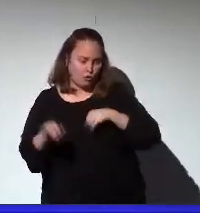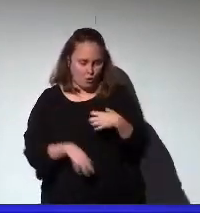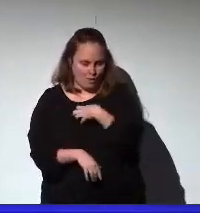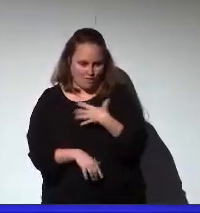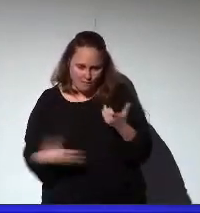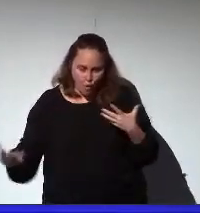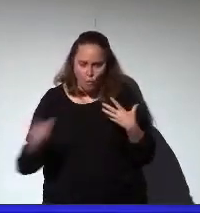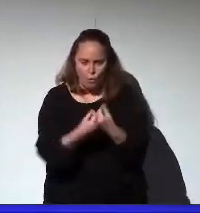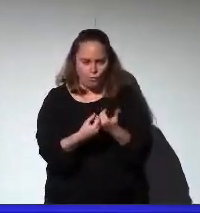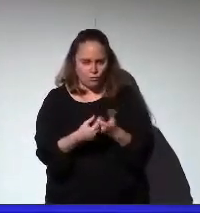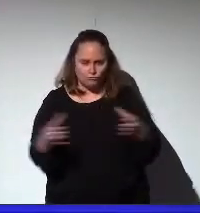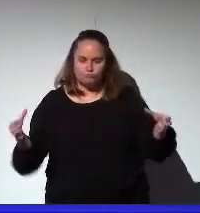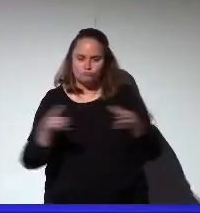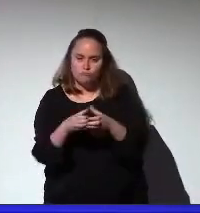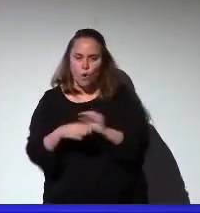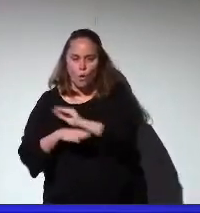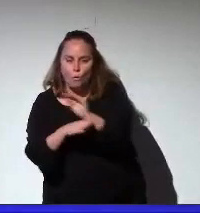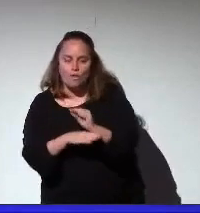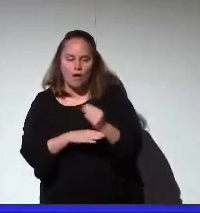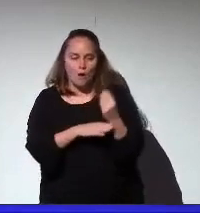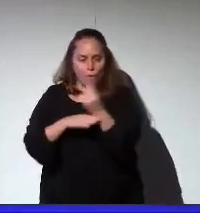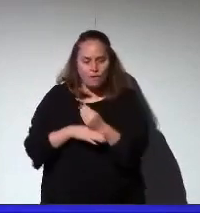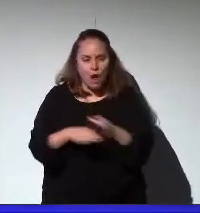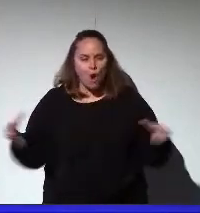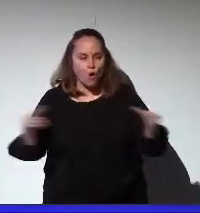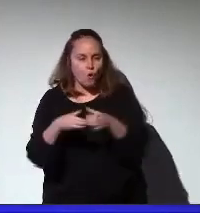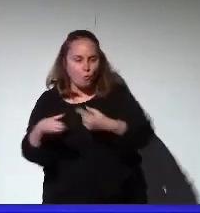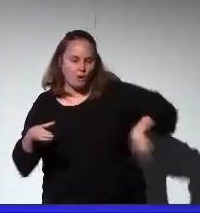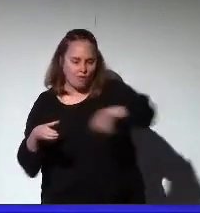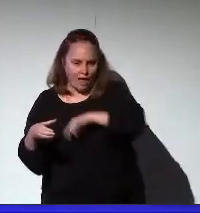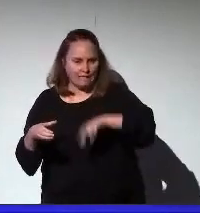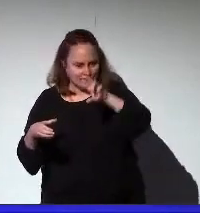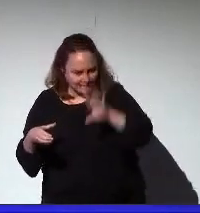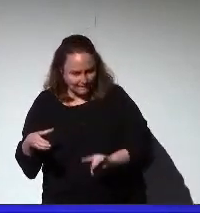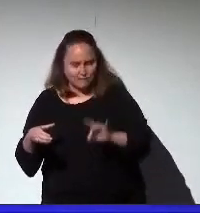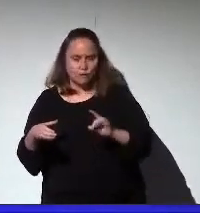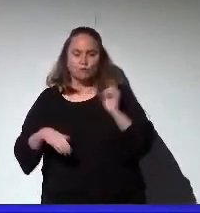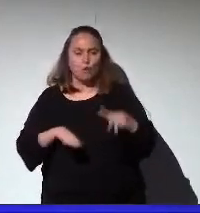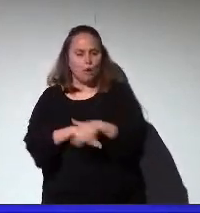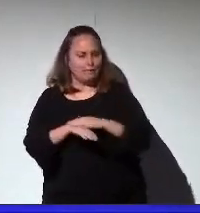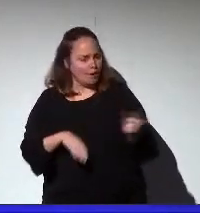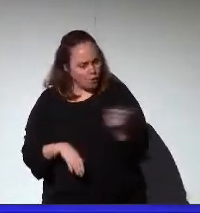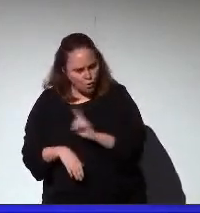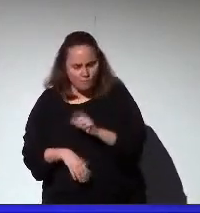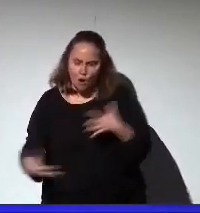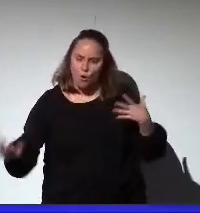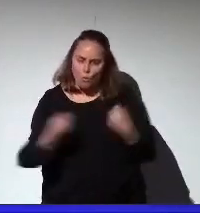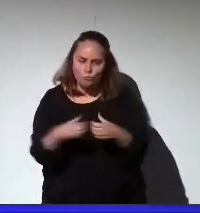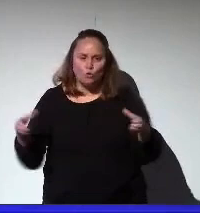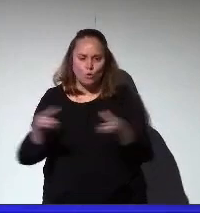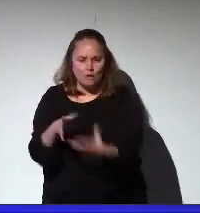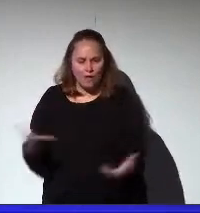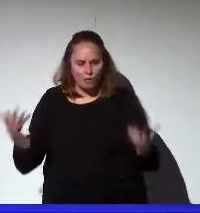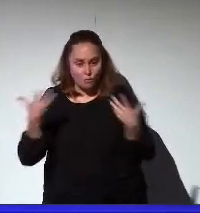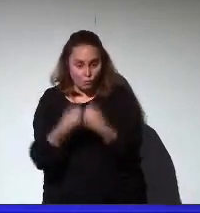comunitaria y esa parte de cuidarnos en comunidad, porque no solo puede ser la parte administrativa, tiene que ser la parte comunitaria. Las